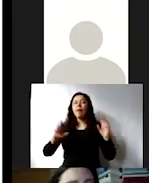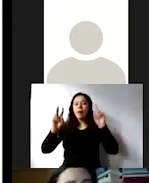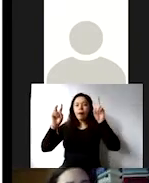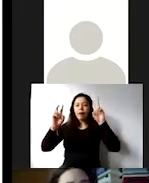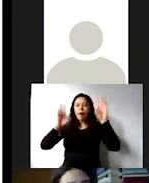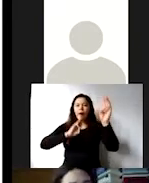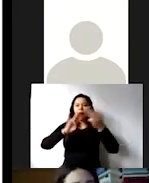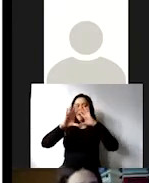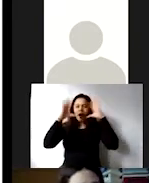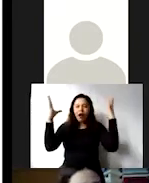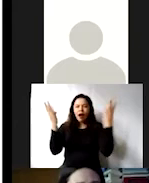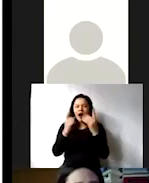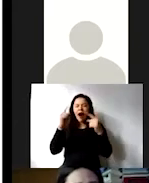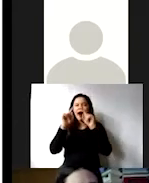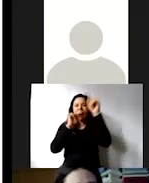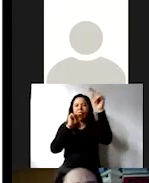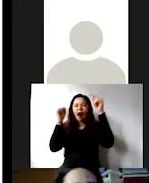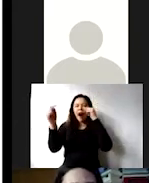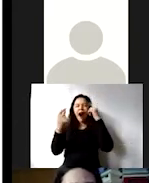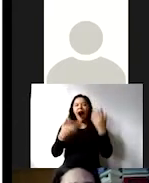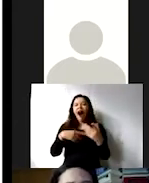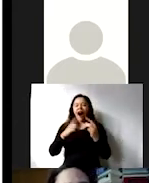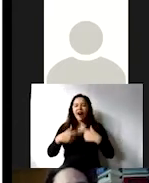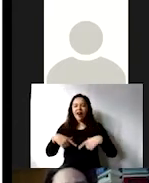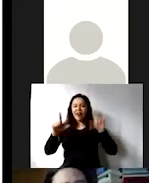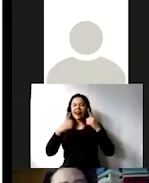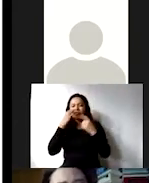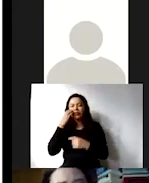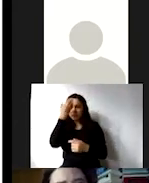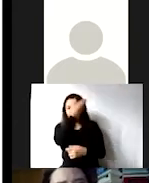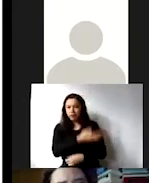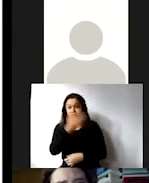No sé si algunos de ustedes conozcan estas plataformas que están aquí: